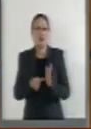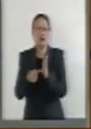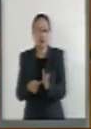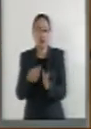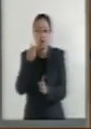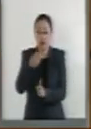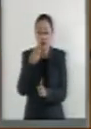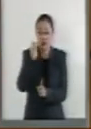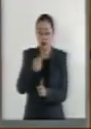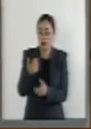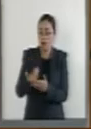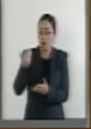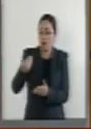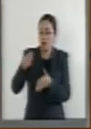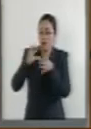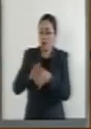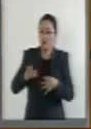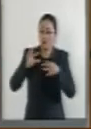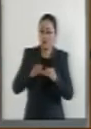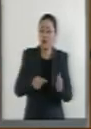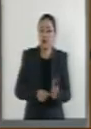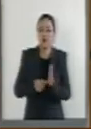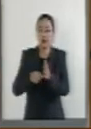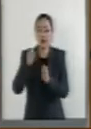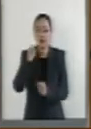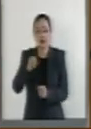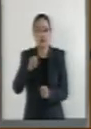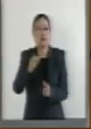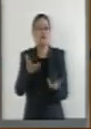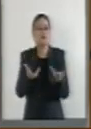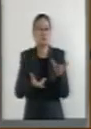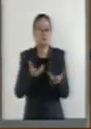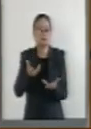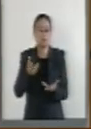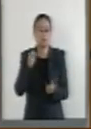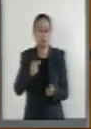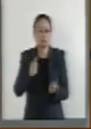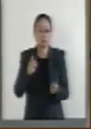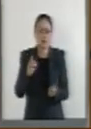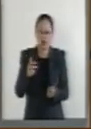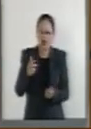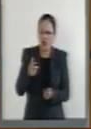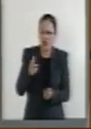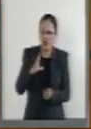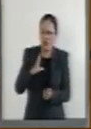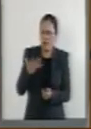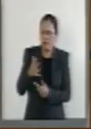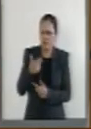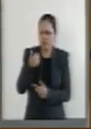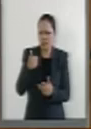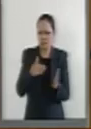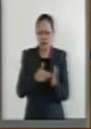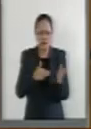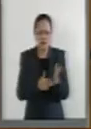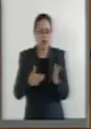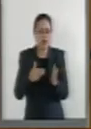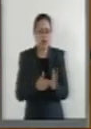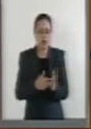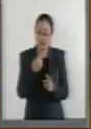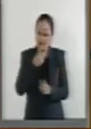esto que ya comentaron ahorita, plantea un negocio de cerca de 100,000 millones de dólares?